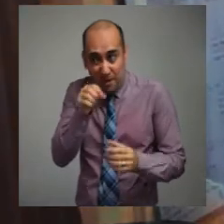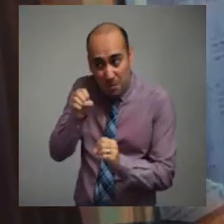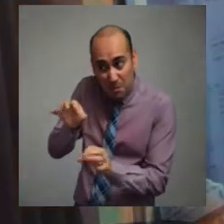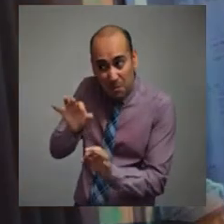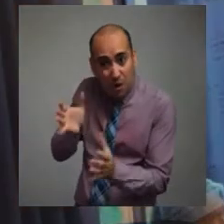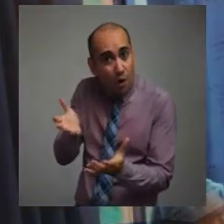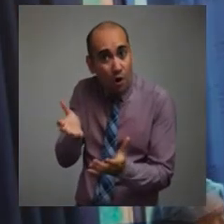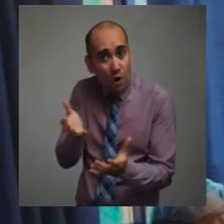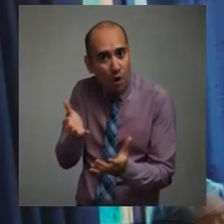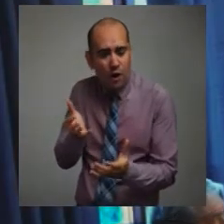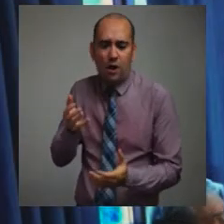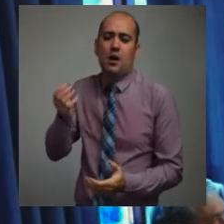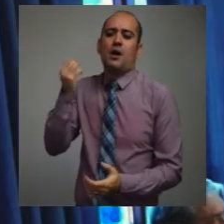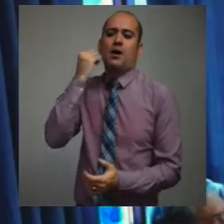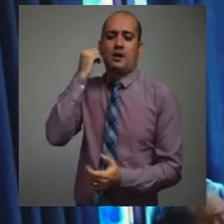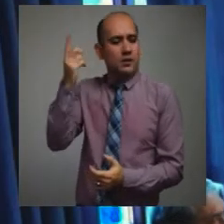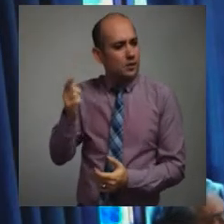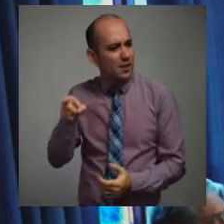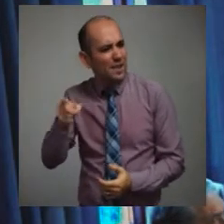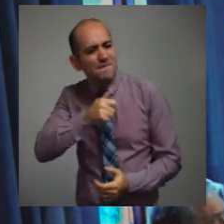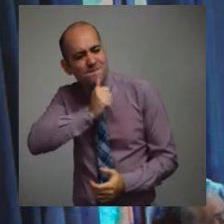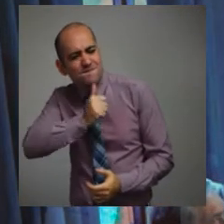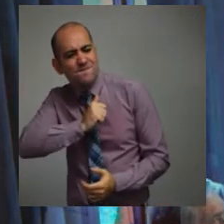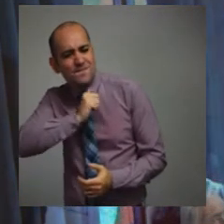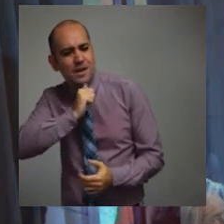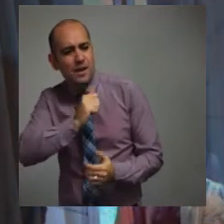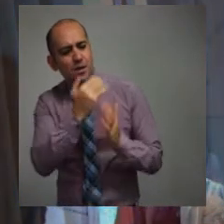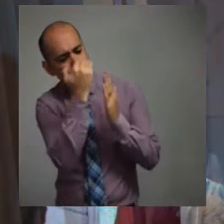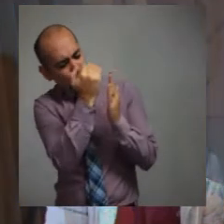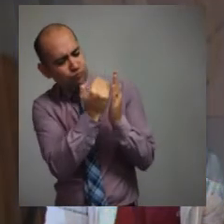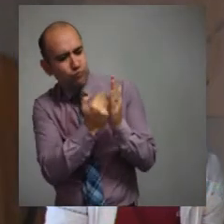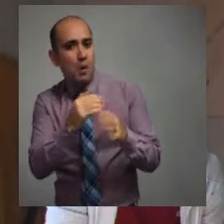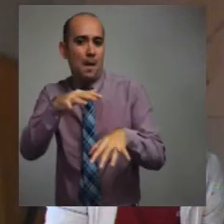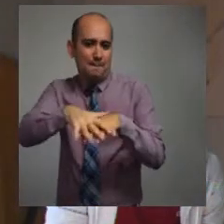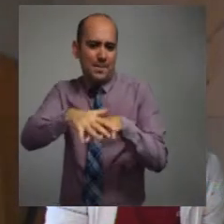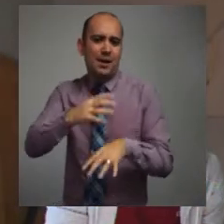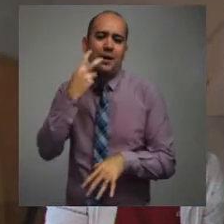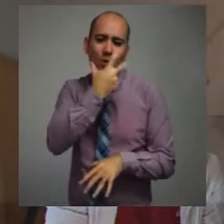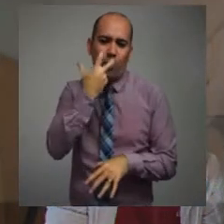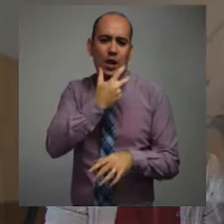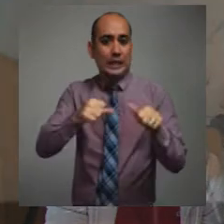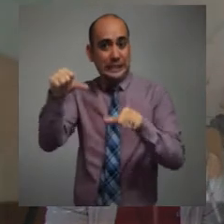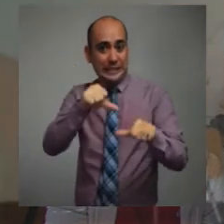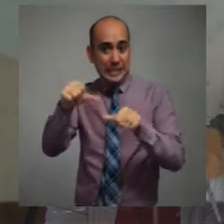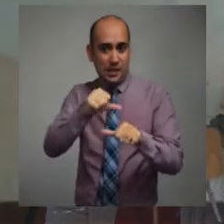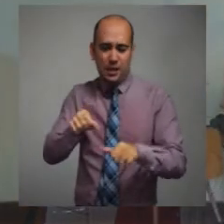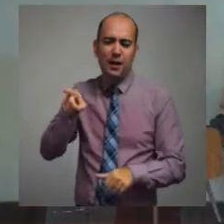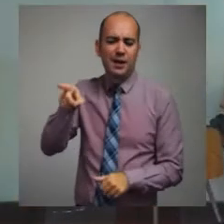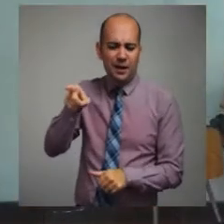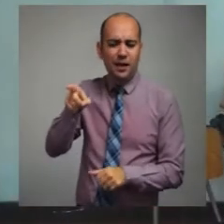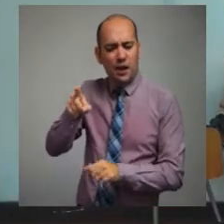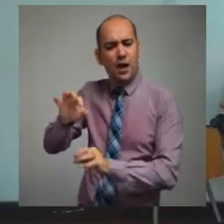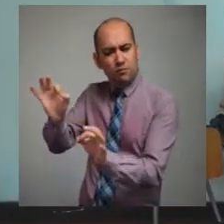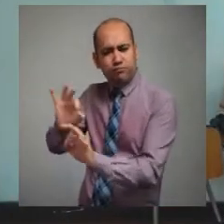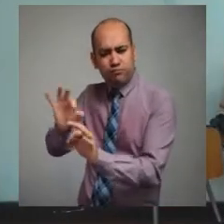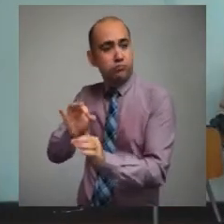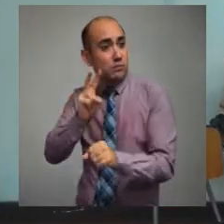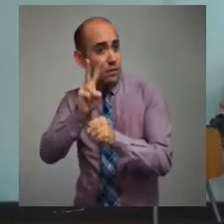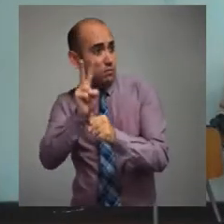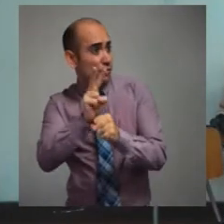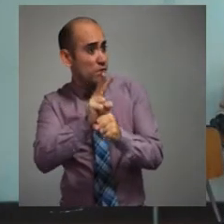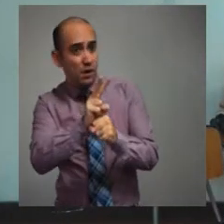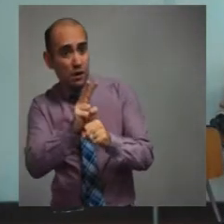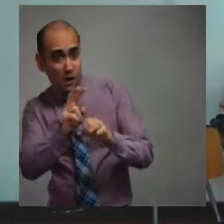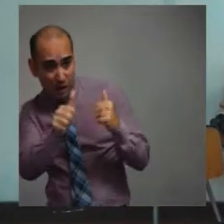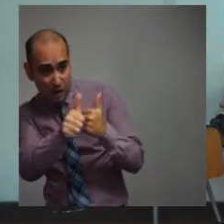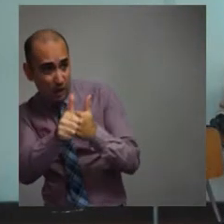pedagógica, potenciando la integración de las diferentes asignaturas, como también busca fortalecer el trabajo colaborativo entre